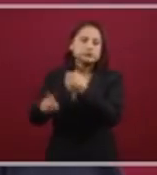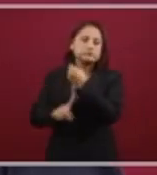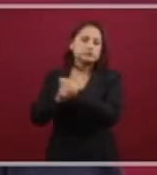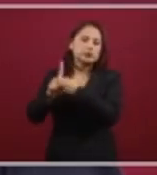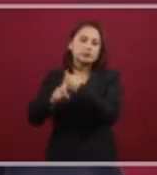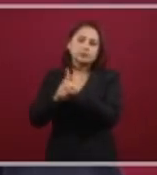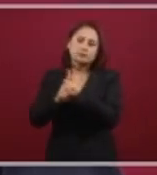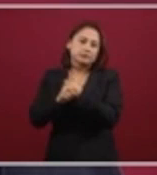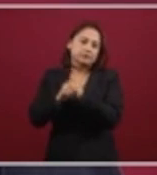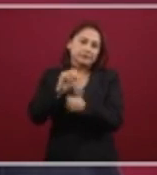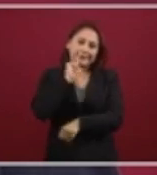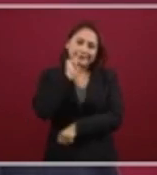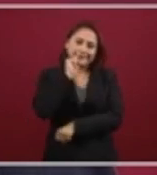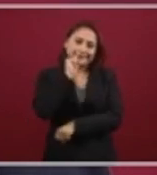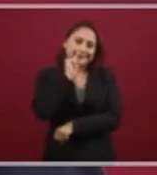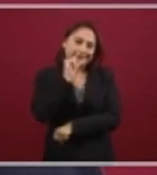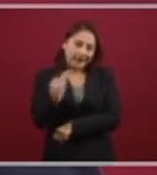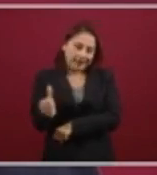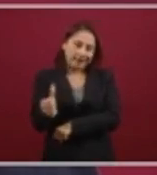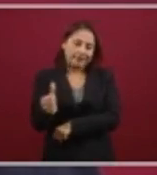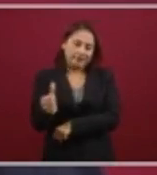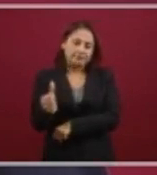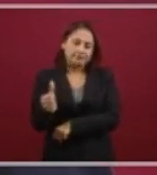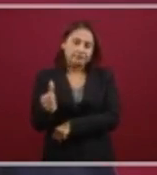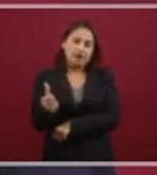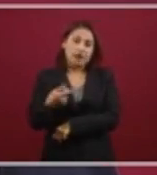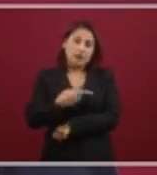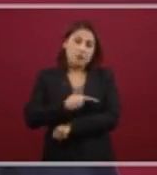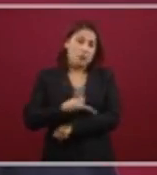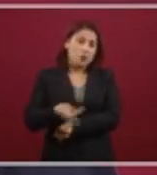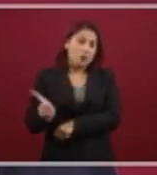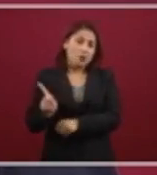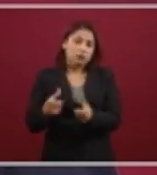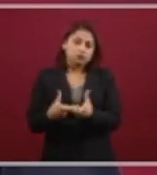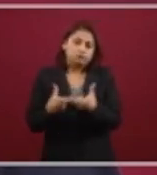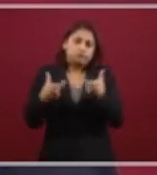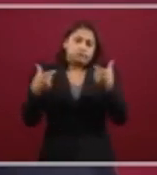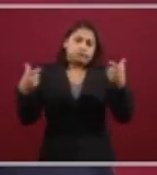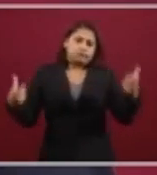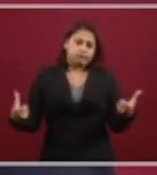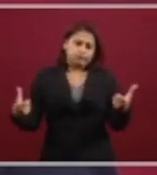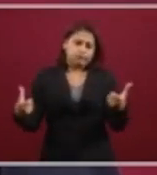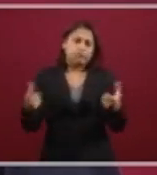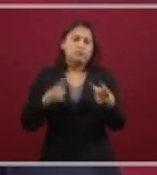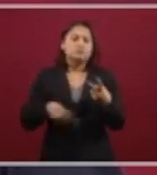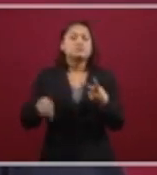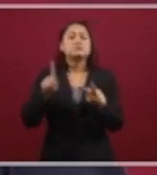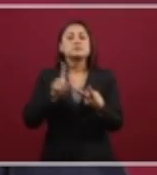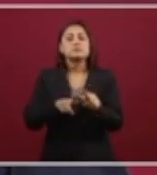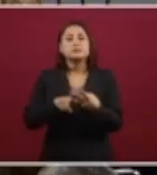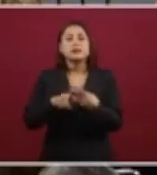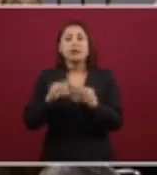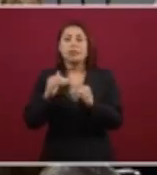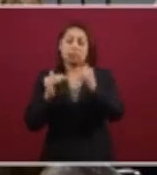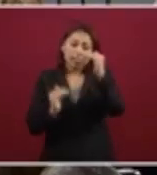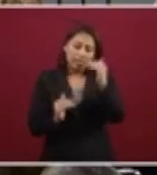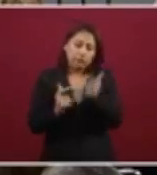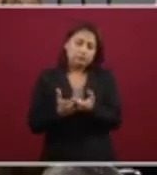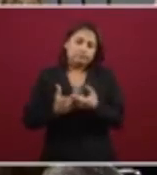Creció la pobreza, la desigualdad, la corrupción, y